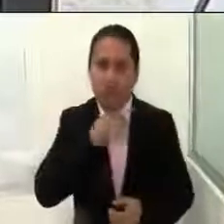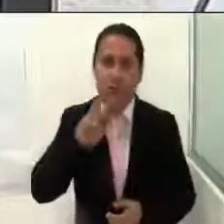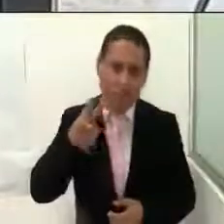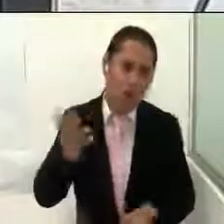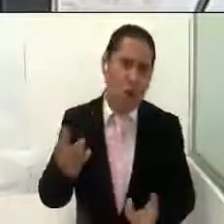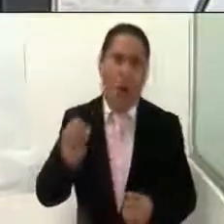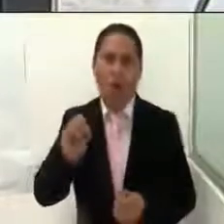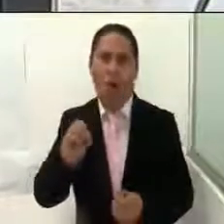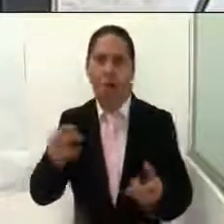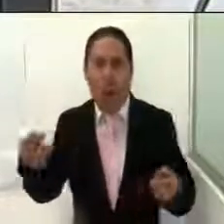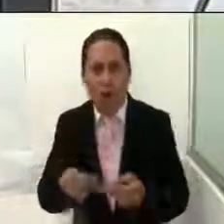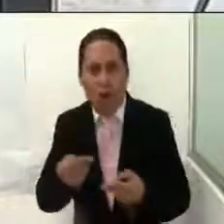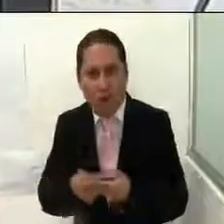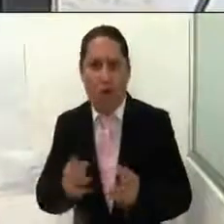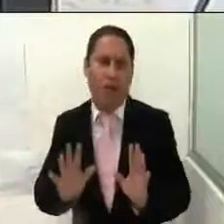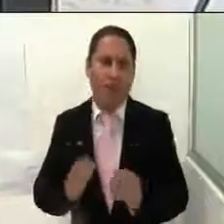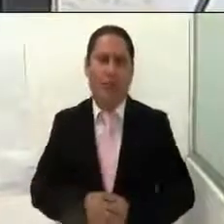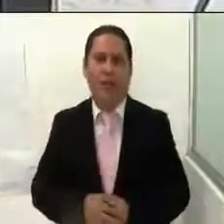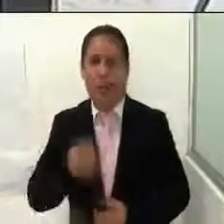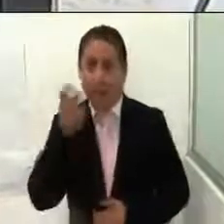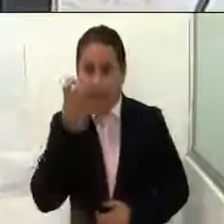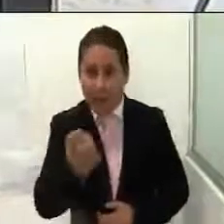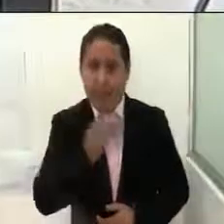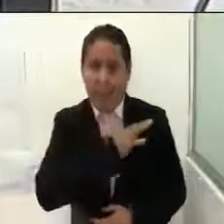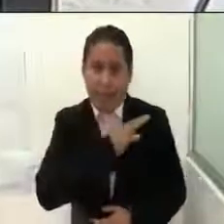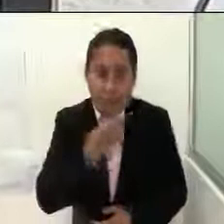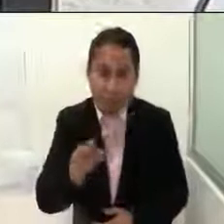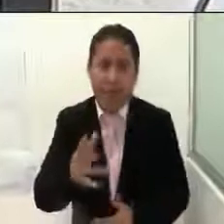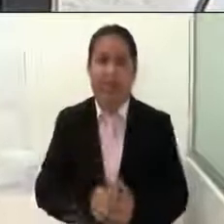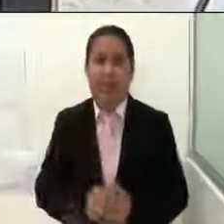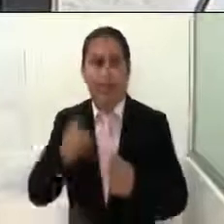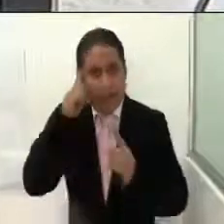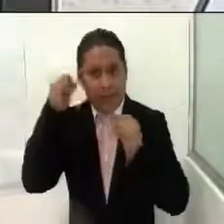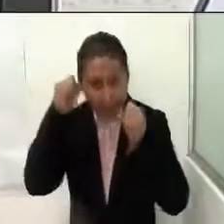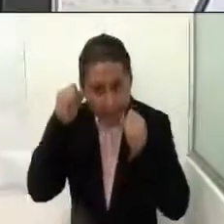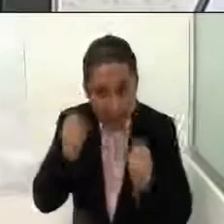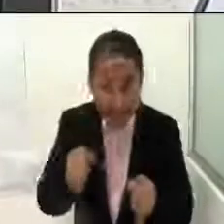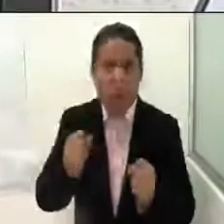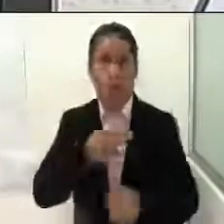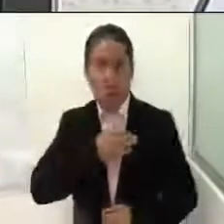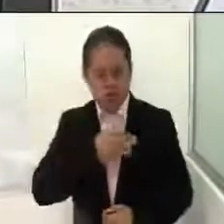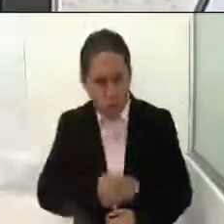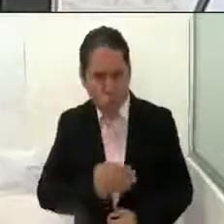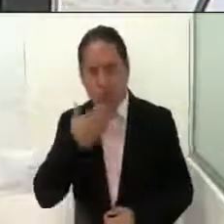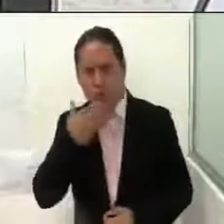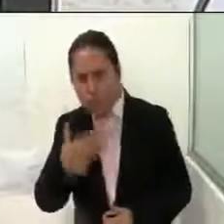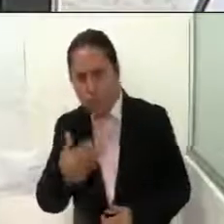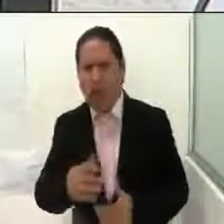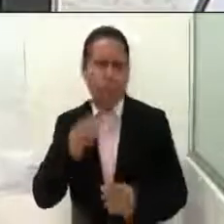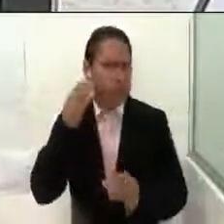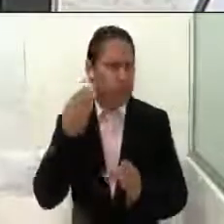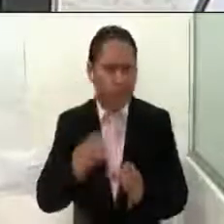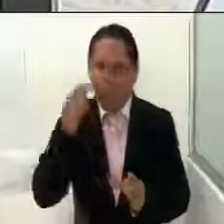nacimiento de esa manera garantiza la seguridad jurídica pero sobre todo quiero hacer mucho énfasis